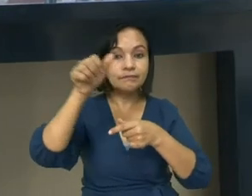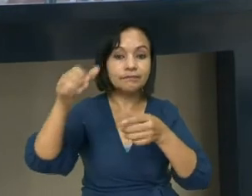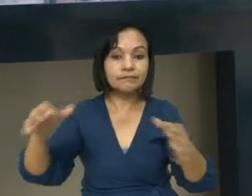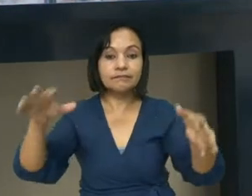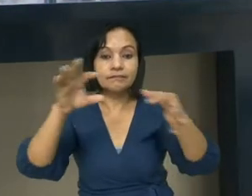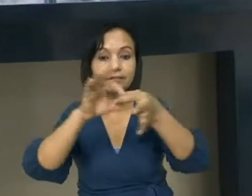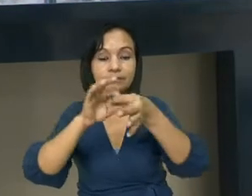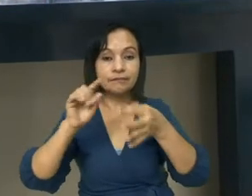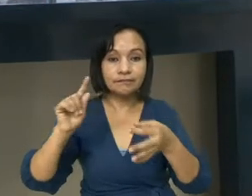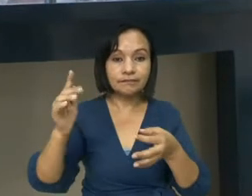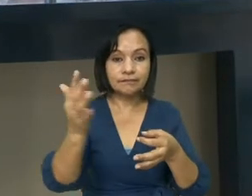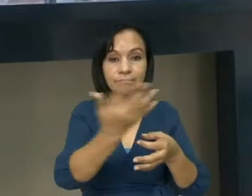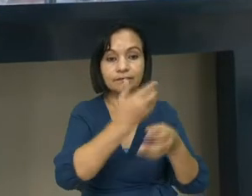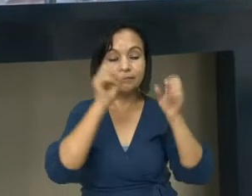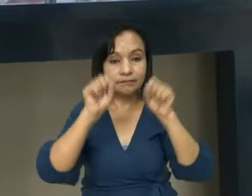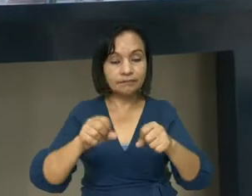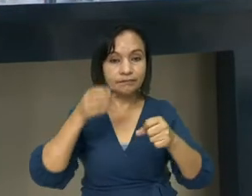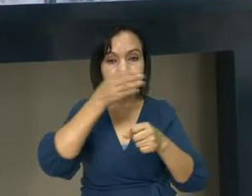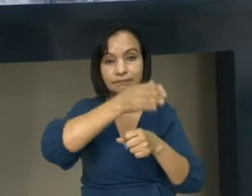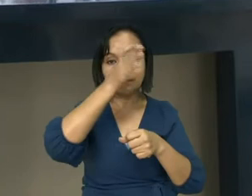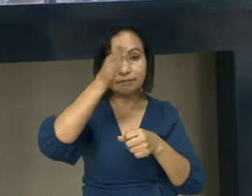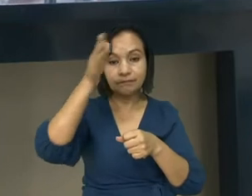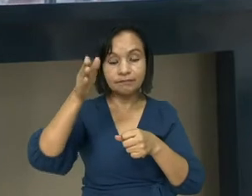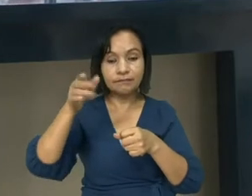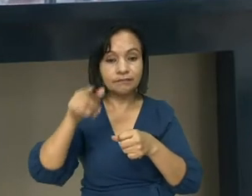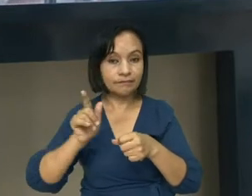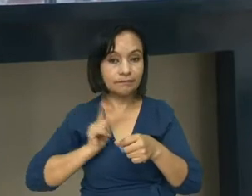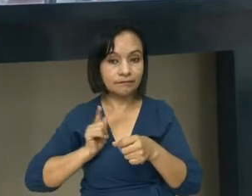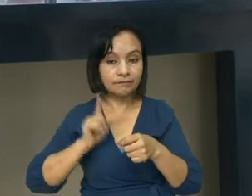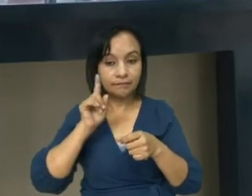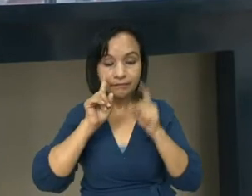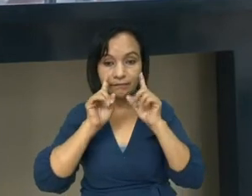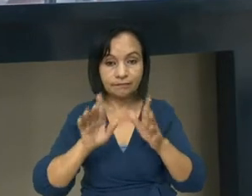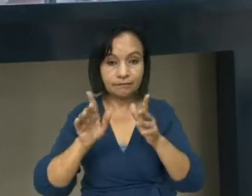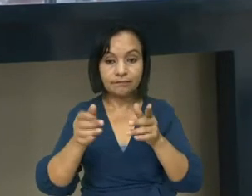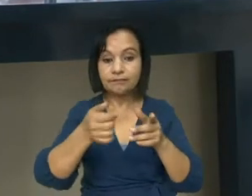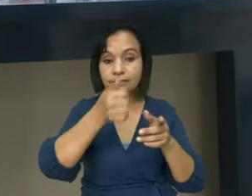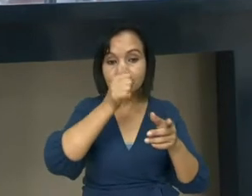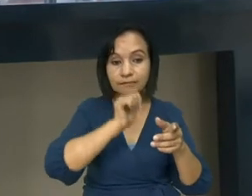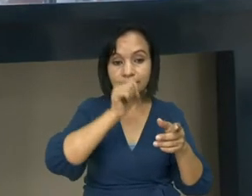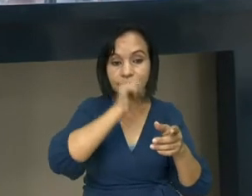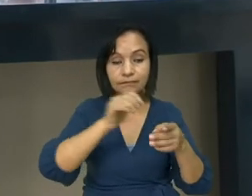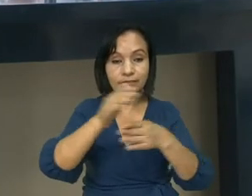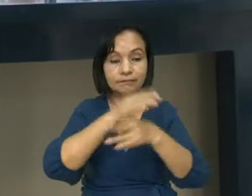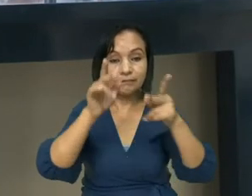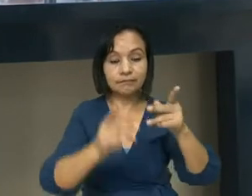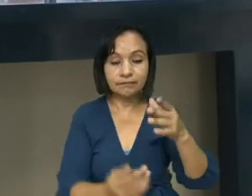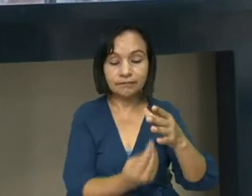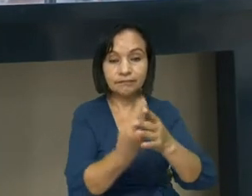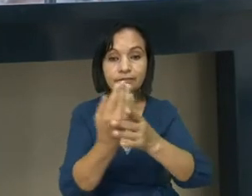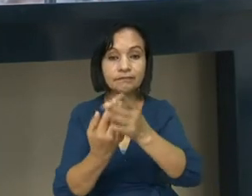que toda la comunidad haya una gestión en toda la comunidad, no solo para el consumo humano, sino los productores,